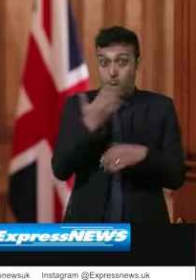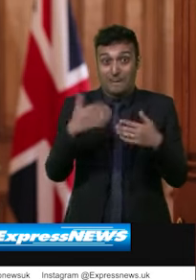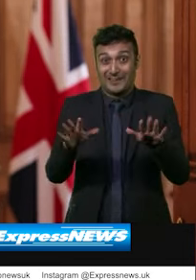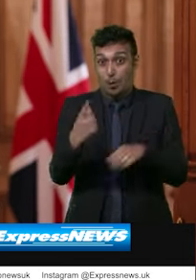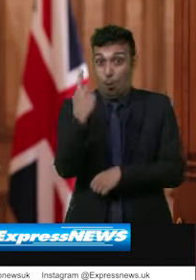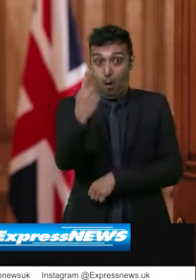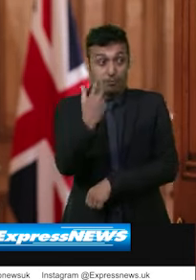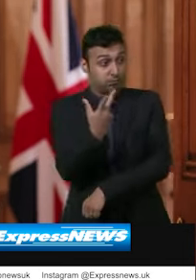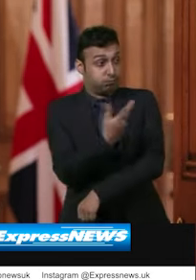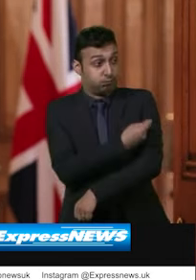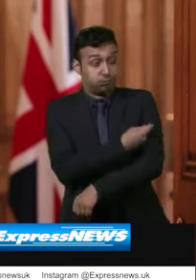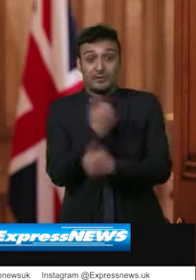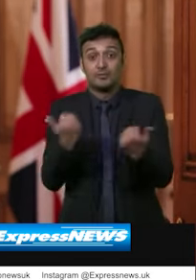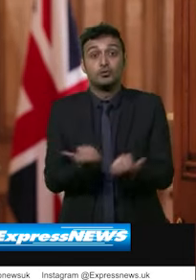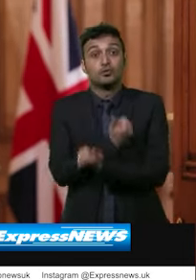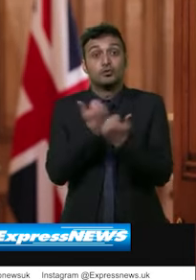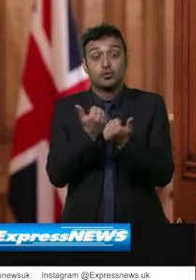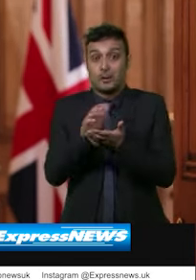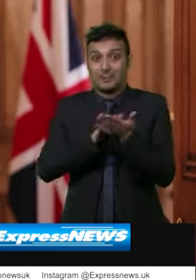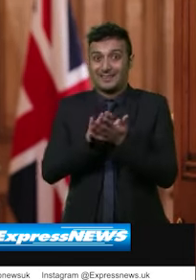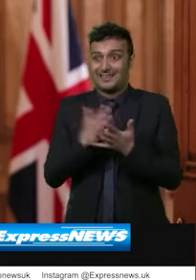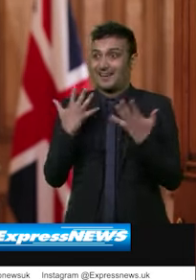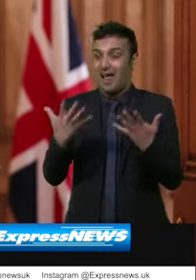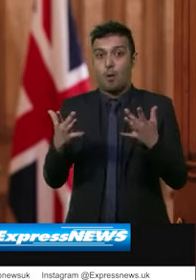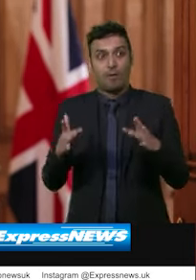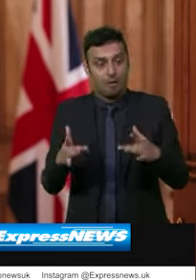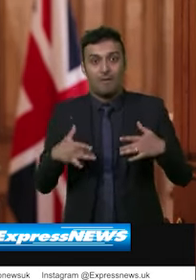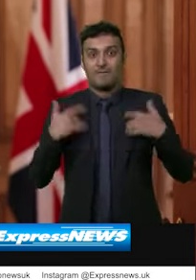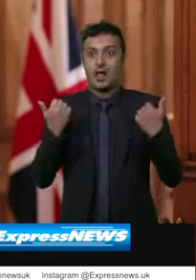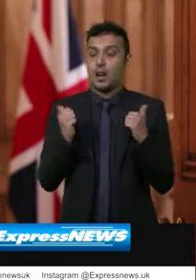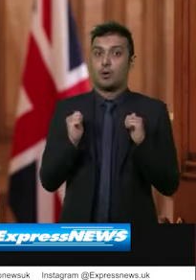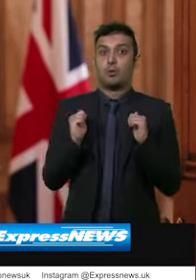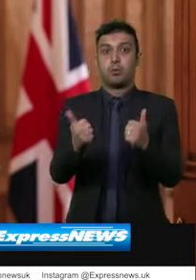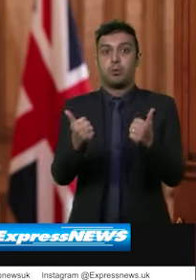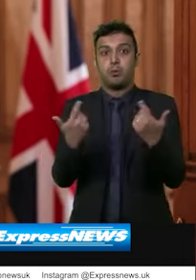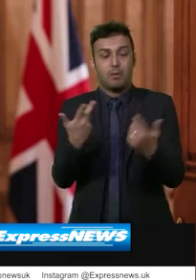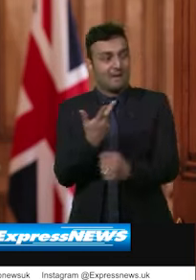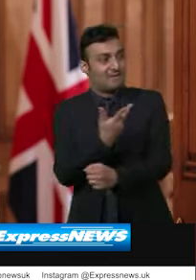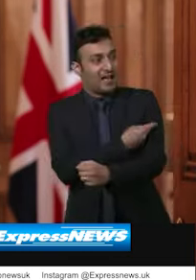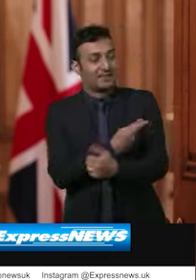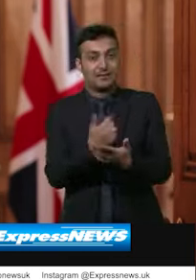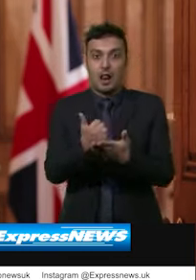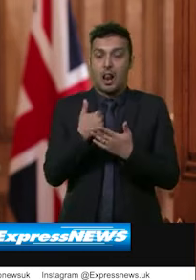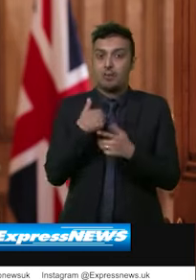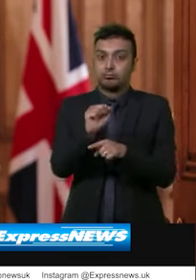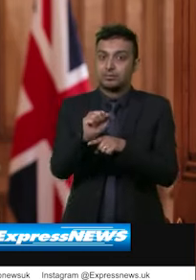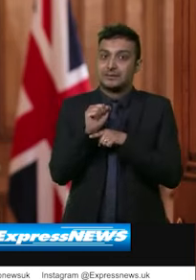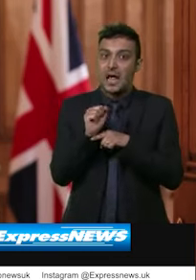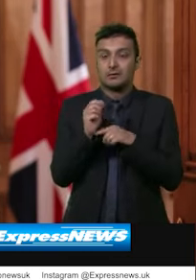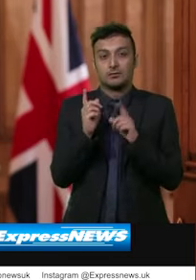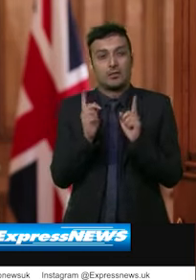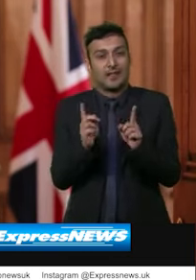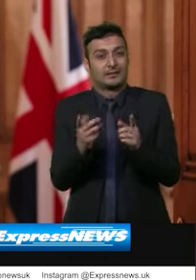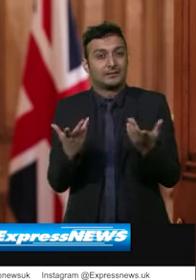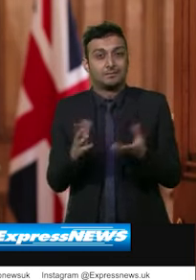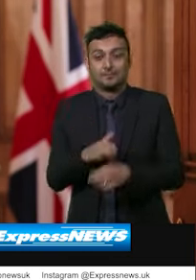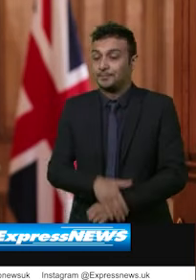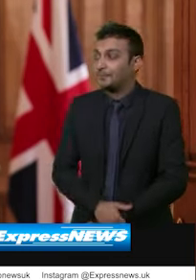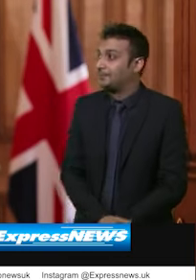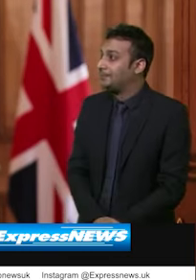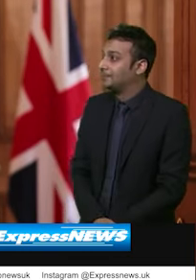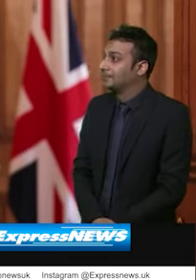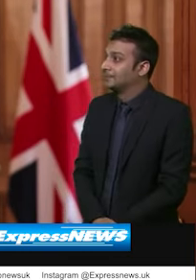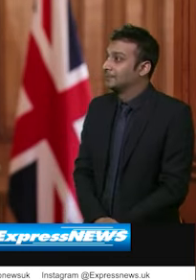sentirán todos los beneficios de la protección de la vacuna dónde continuaremos en esta